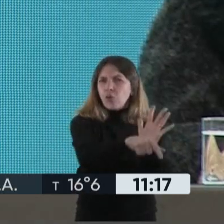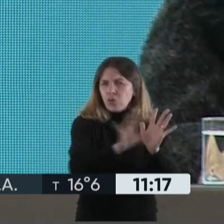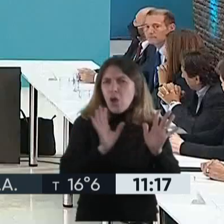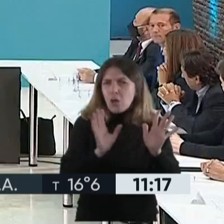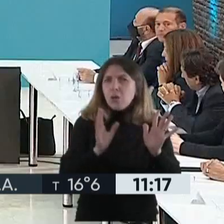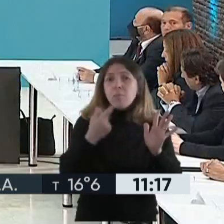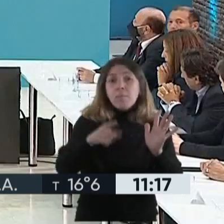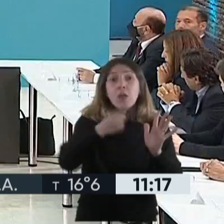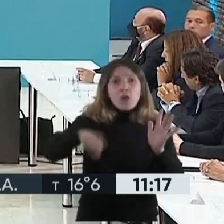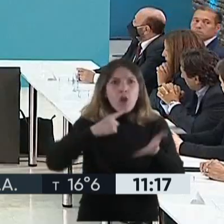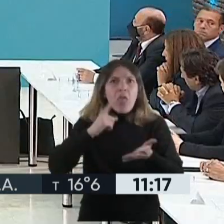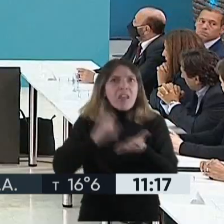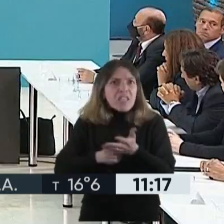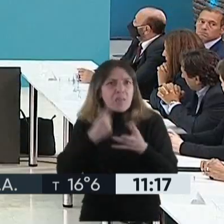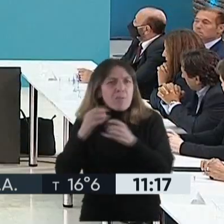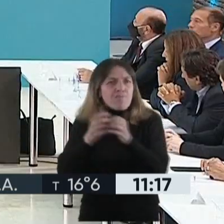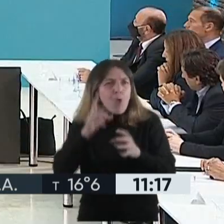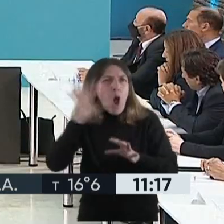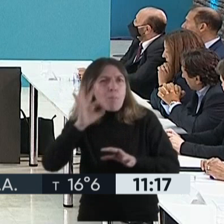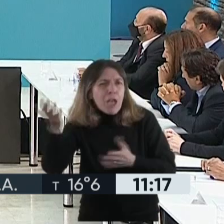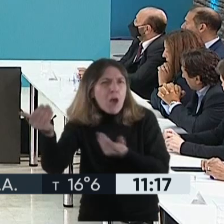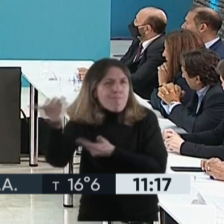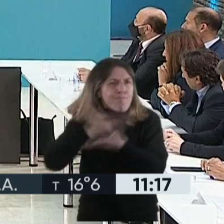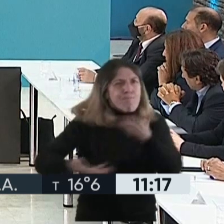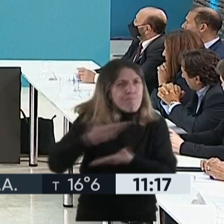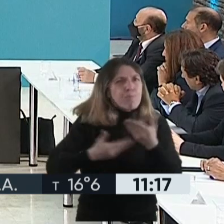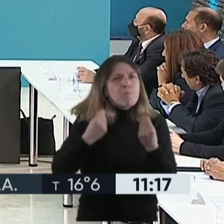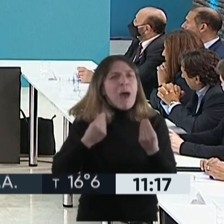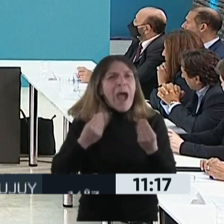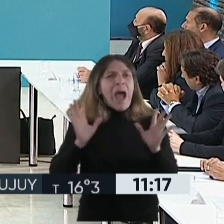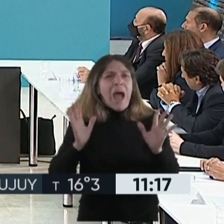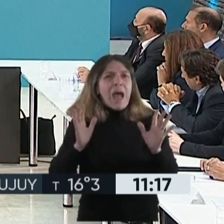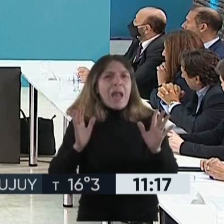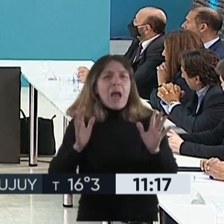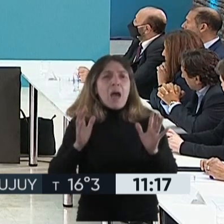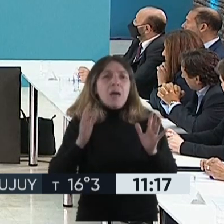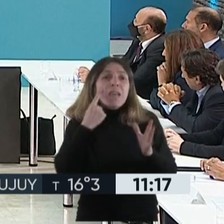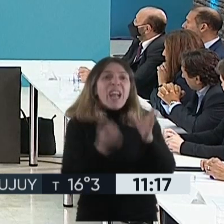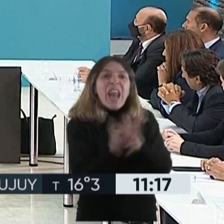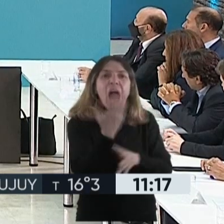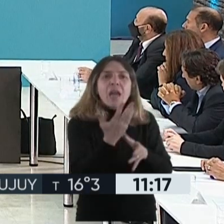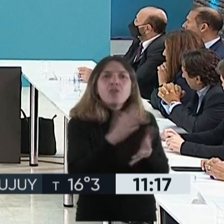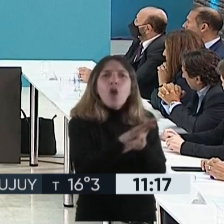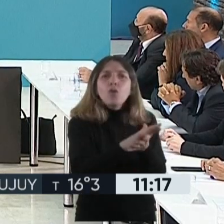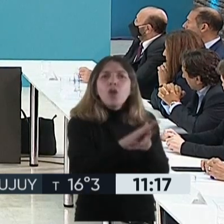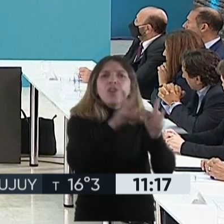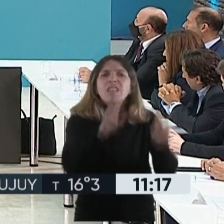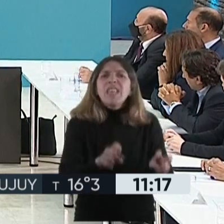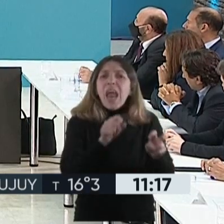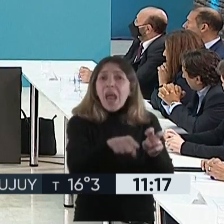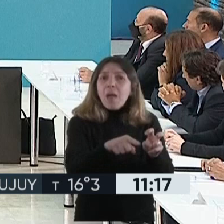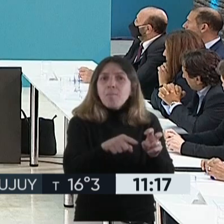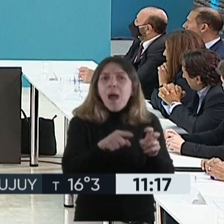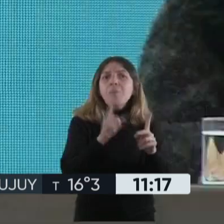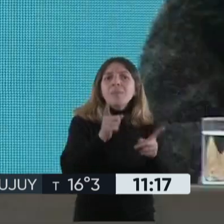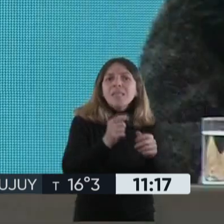estamos desarrollando instrumentos donde necesitamos la opinión de todas y todos. Desarrollar instrumentos para resolver el problema del abastecimiento